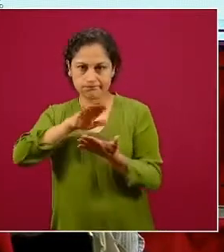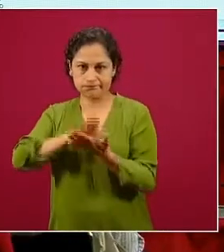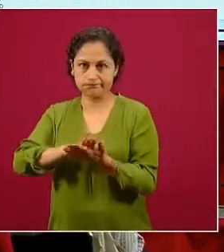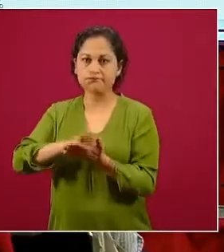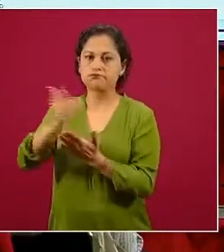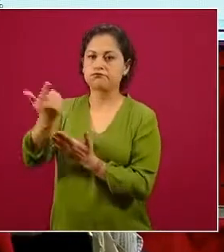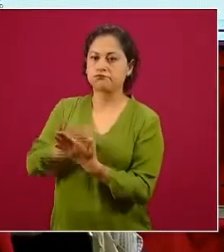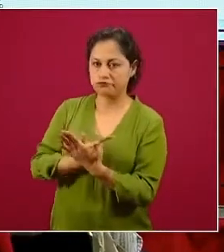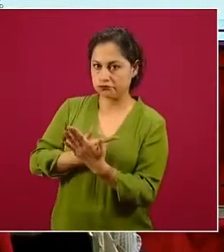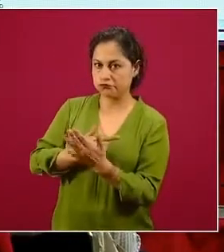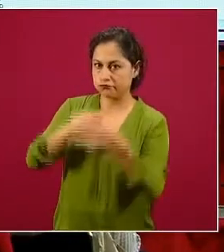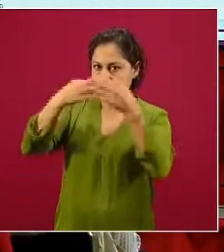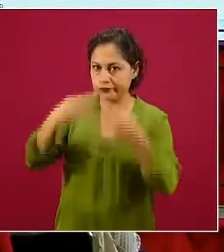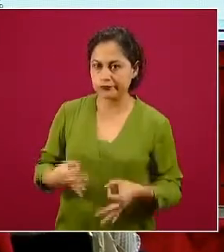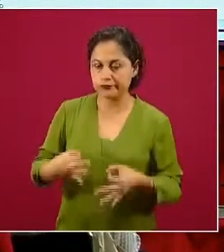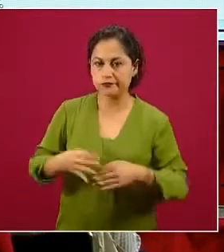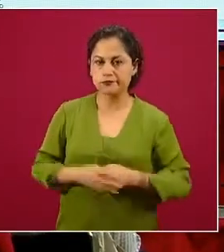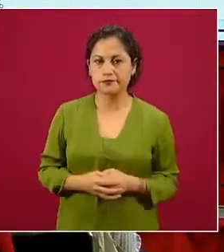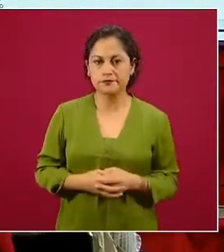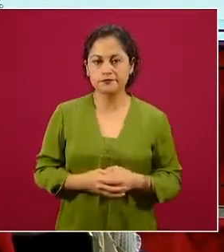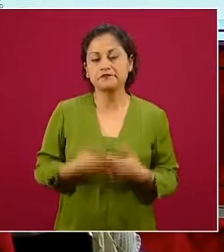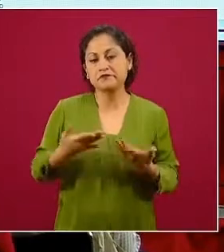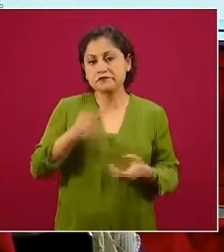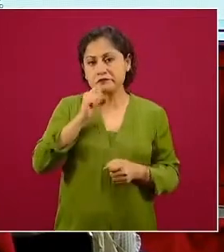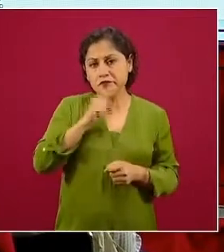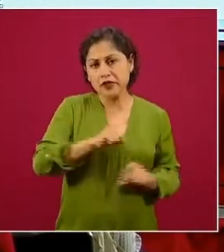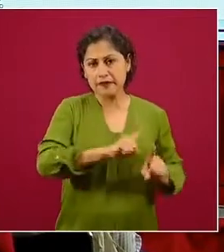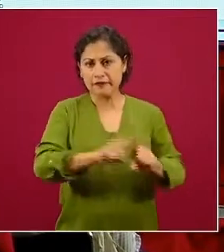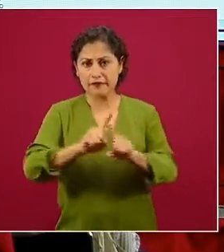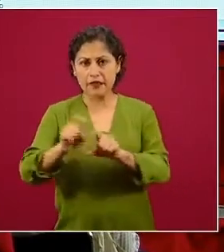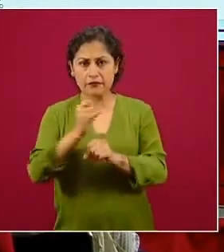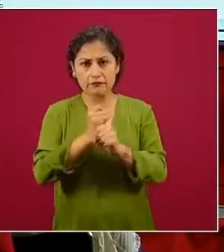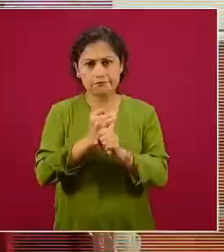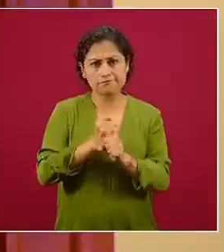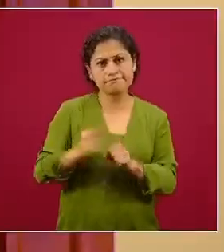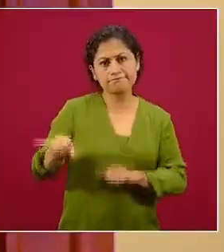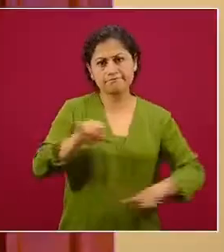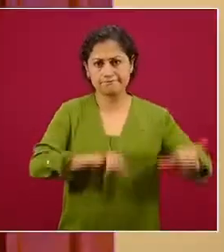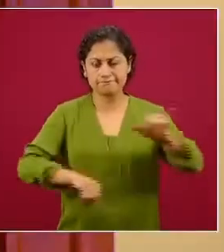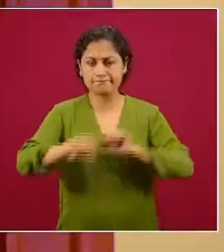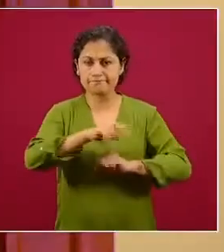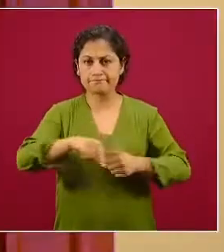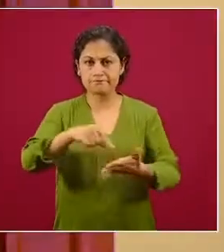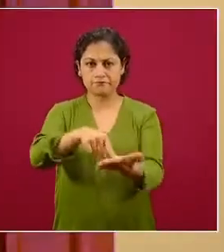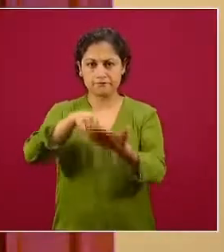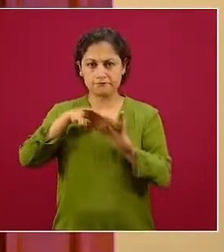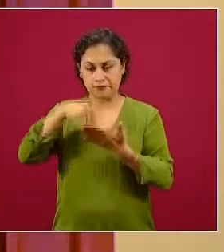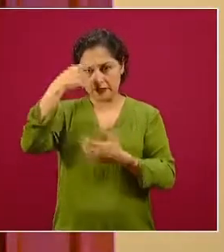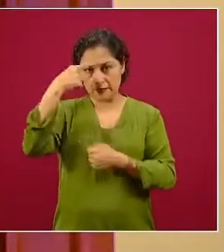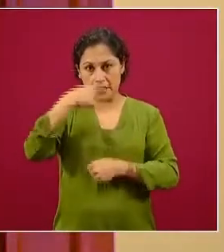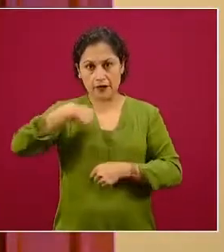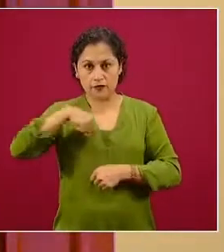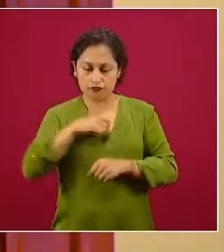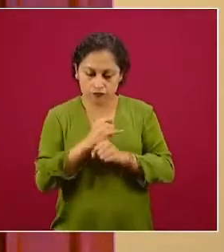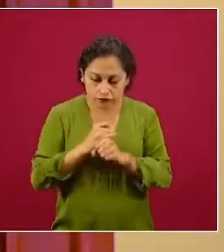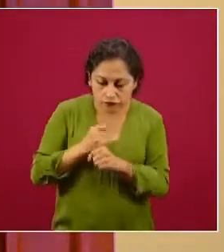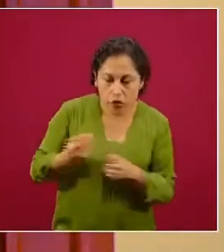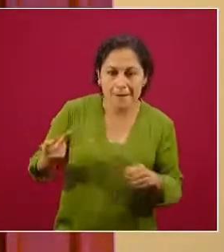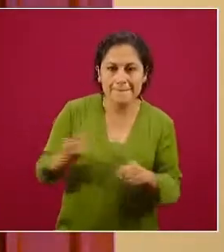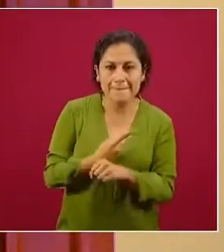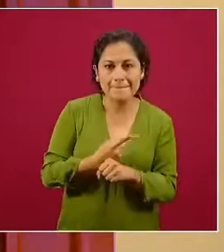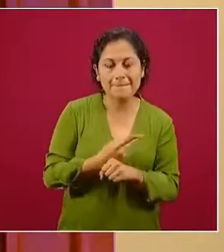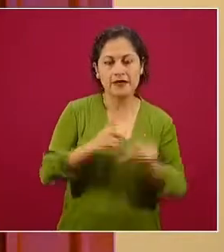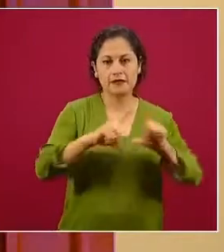o podamos a través del conjunto de todos ellos conocer cuál es el perfil y qué es lo que está pasando con la epidemia de